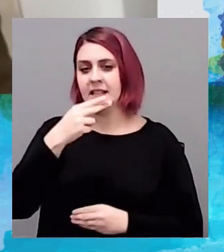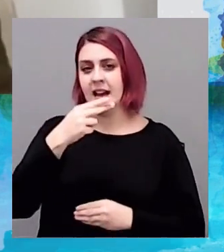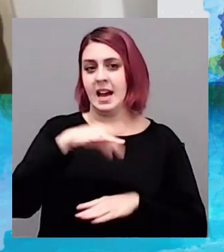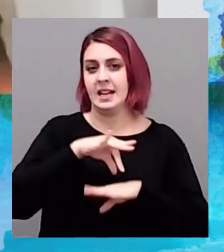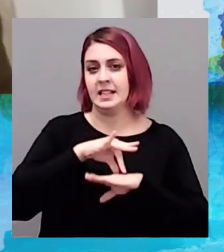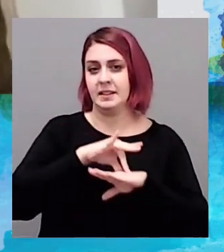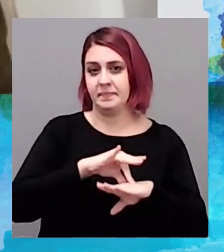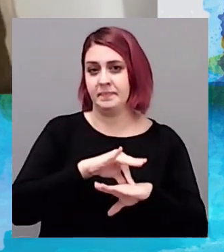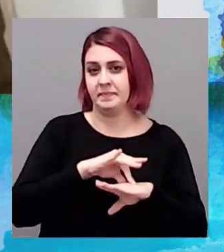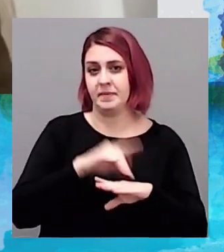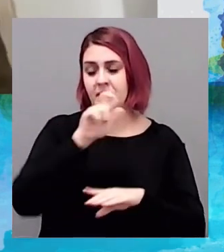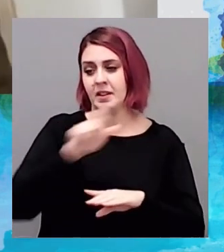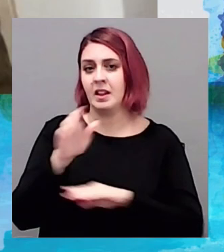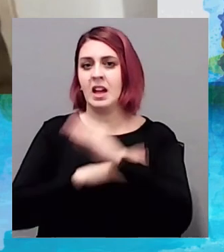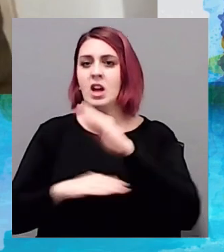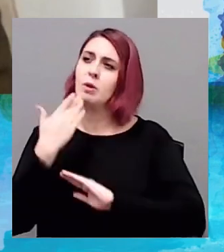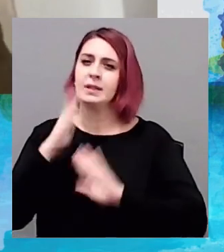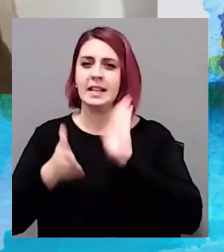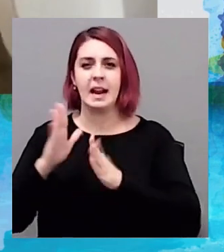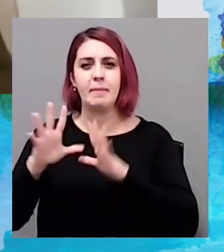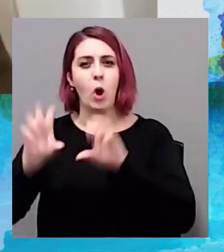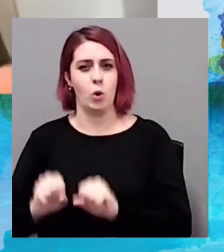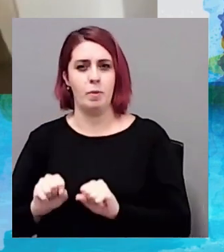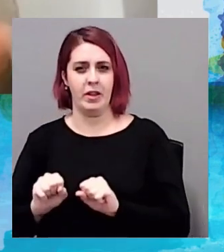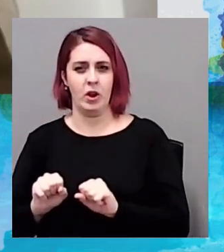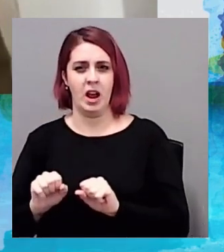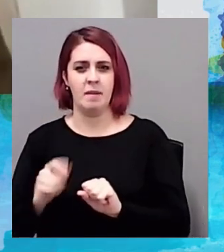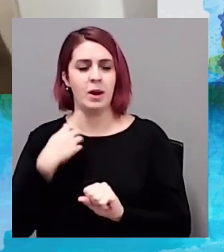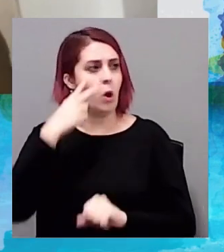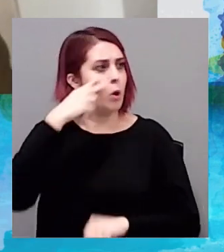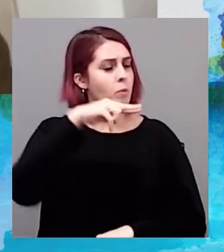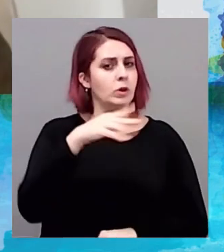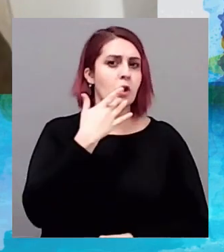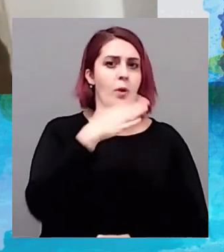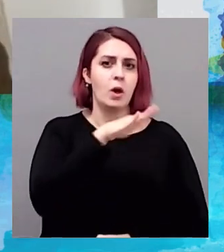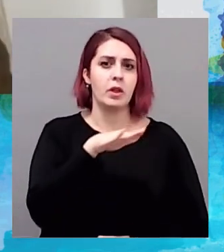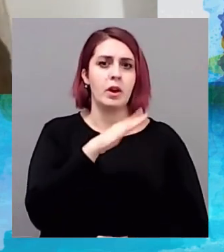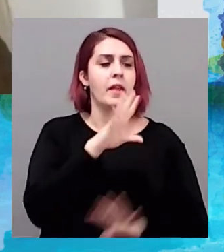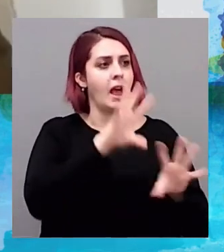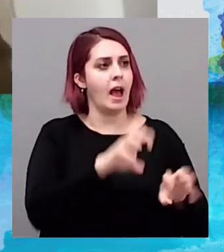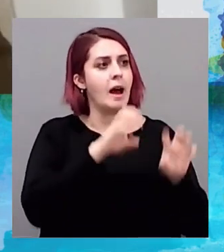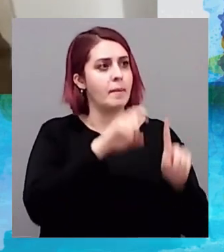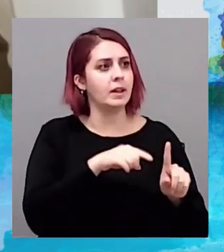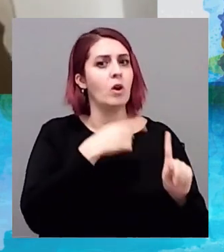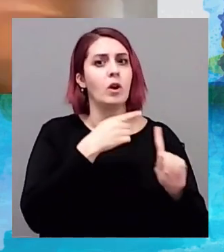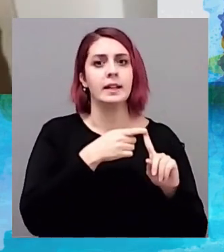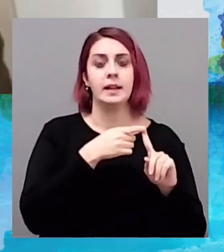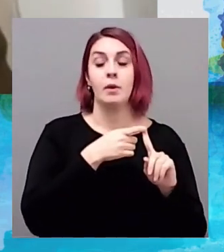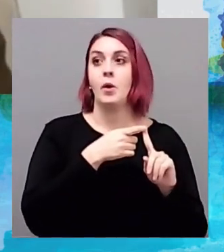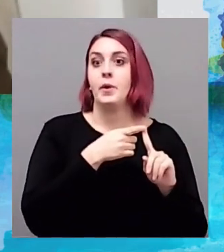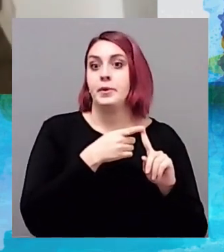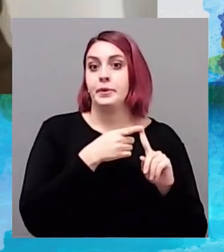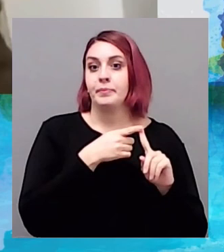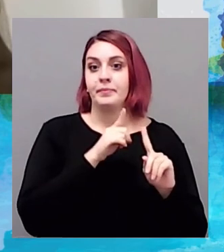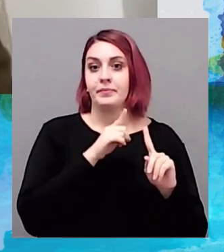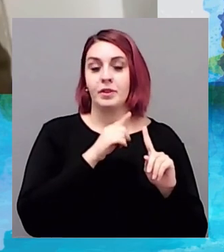discapacidad es más de terapia ocupacional y no tanto de el museo como un lugar de aprendizaje y de un lugar de conexión con